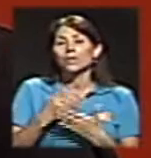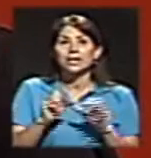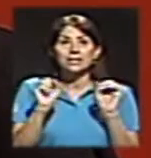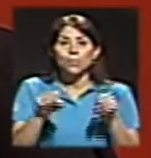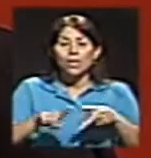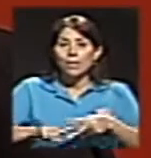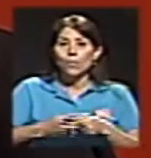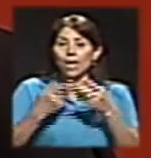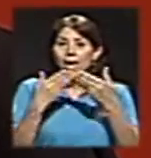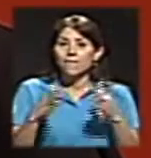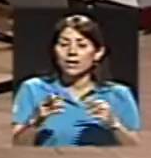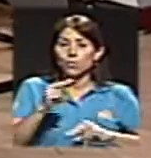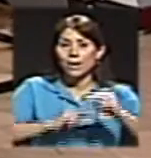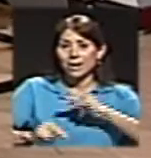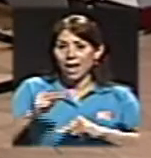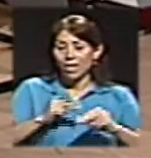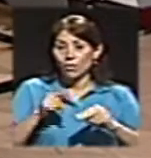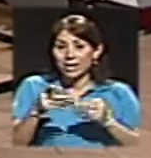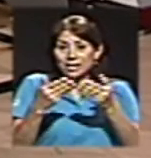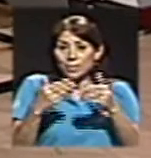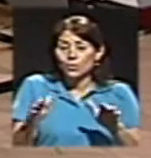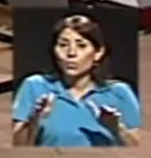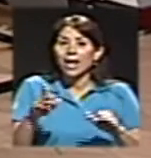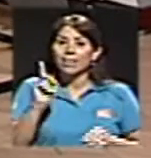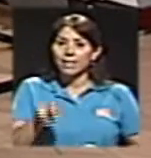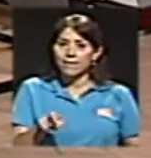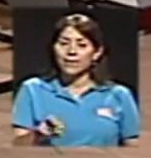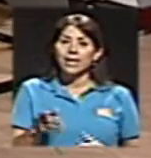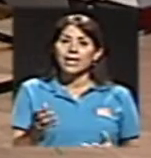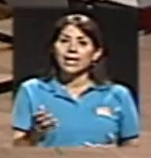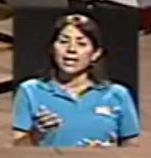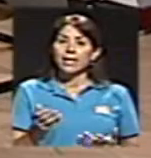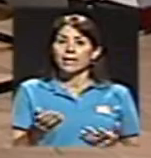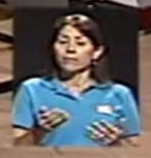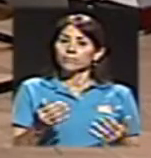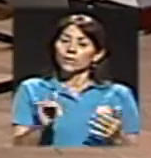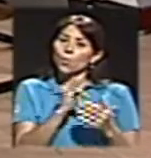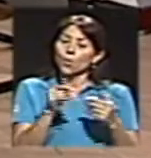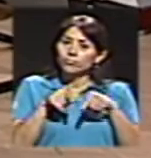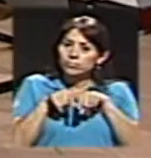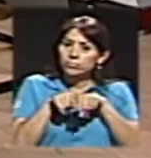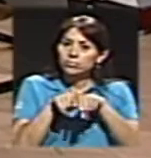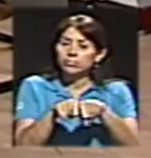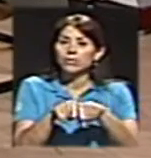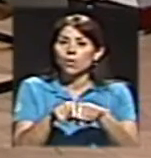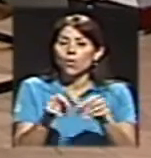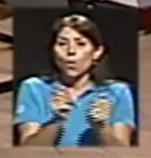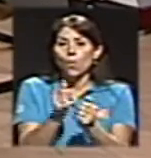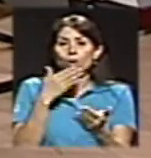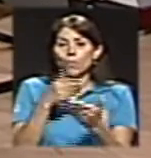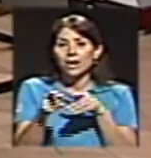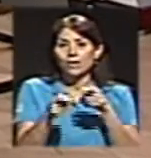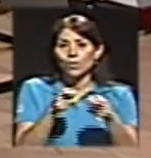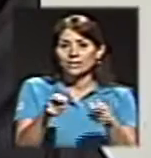mercado y que obviamente esa apertura tiene que estar, digamos, venir aparejada con una buena